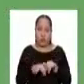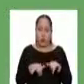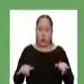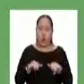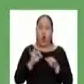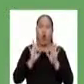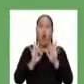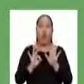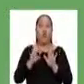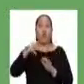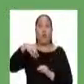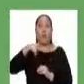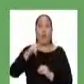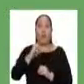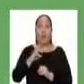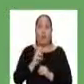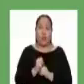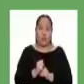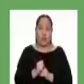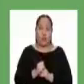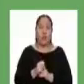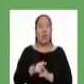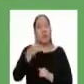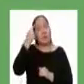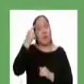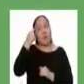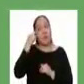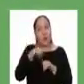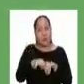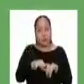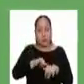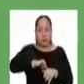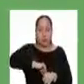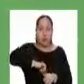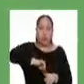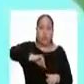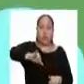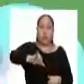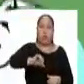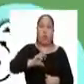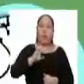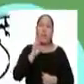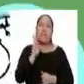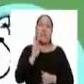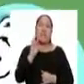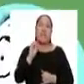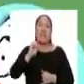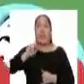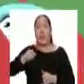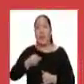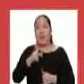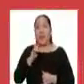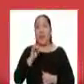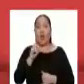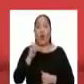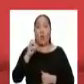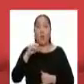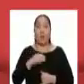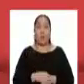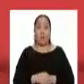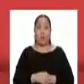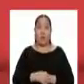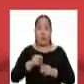8 metros de ancho y se calcula que su extensión llega hasta los 60.000 kilómetros. Según el